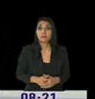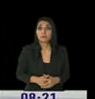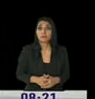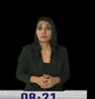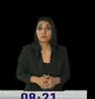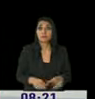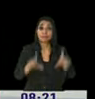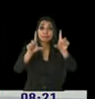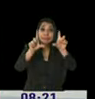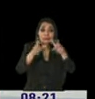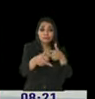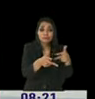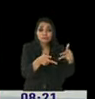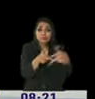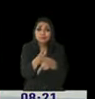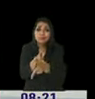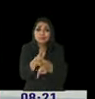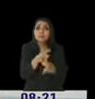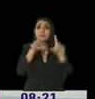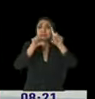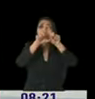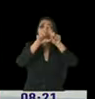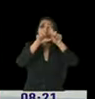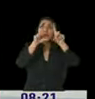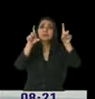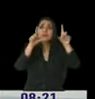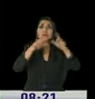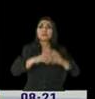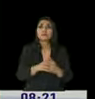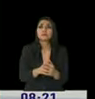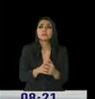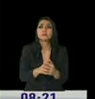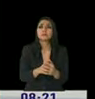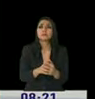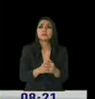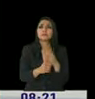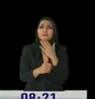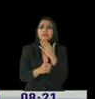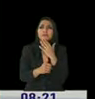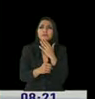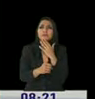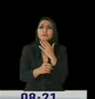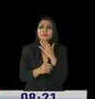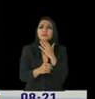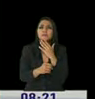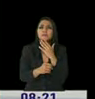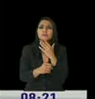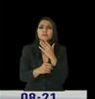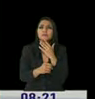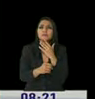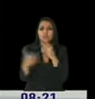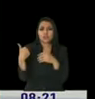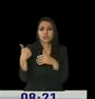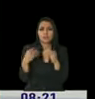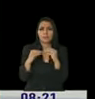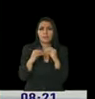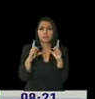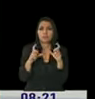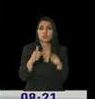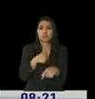¿Cómo se va cruzando? Este es el bus de la cooperativa. Qué pena que no aparece en esta fotografía, pero tenemos más.